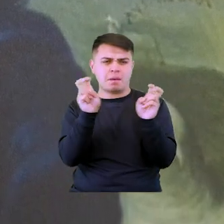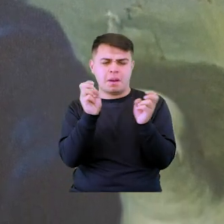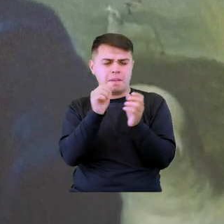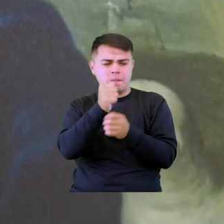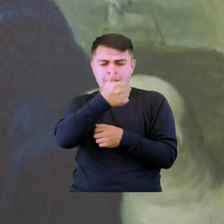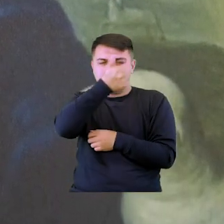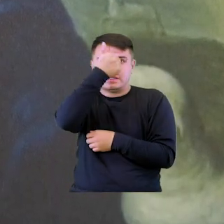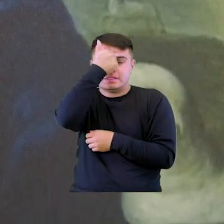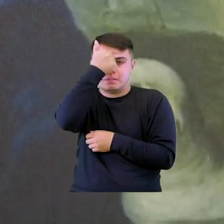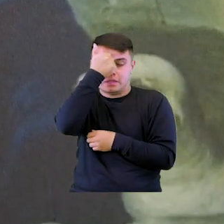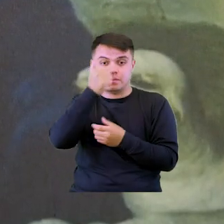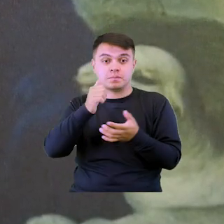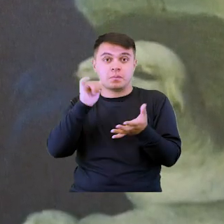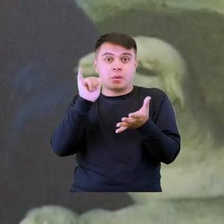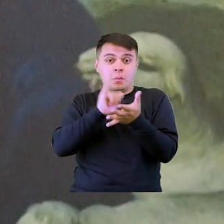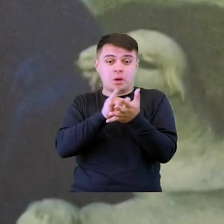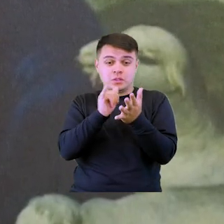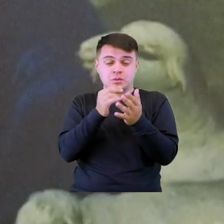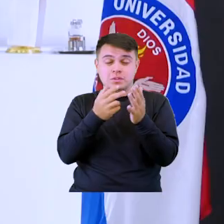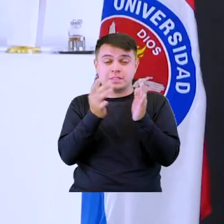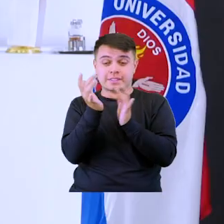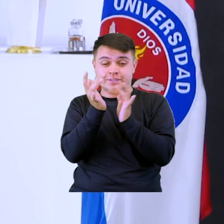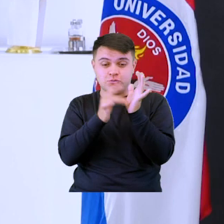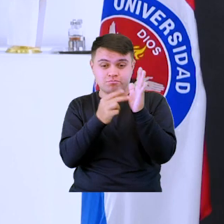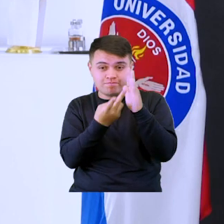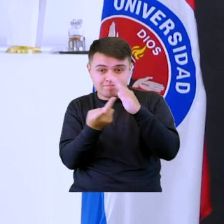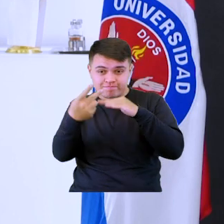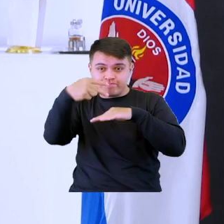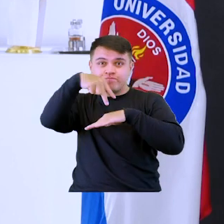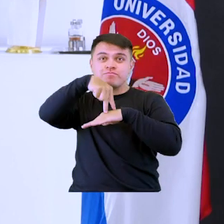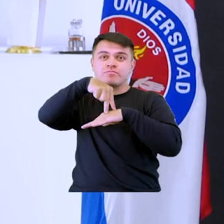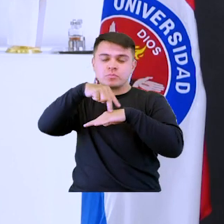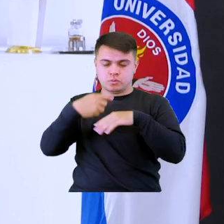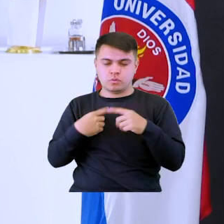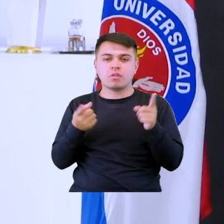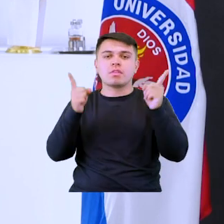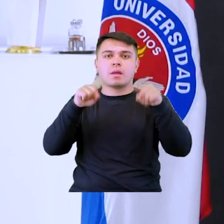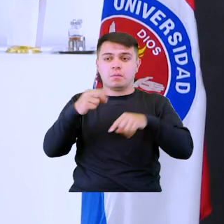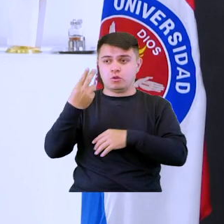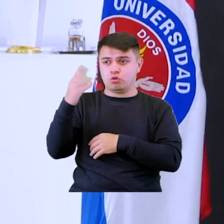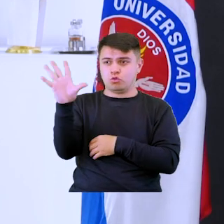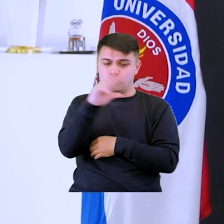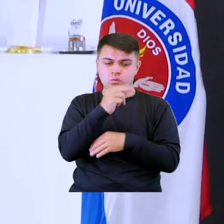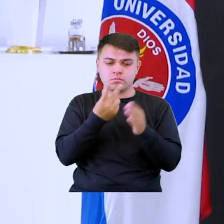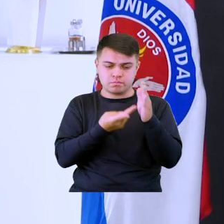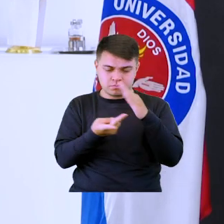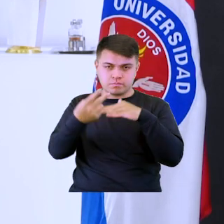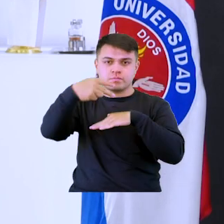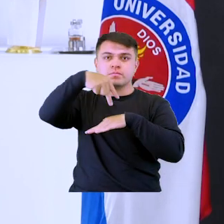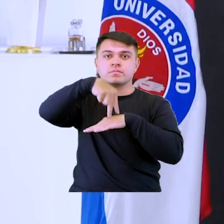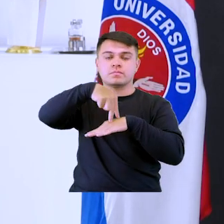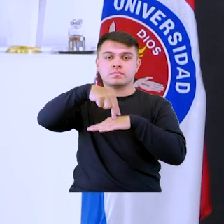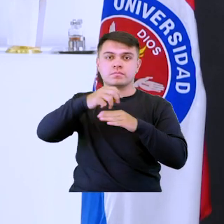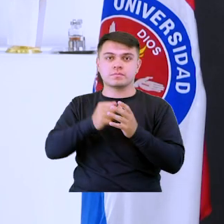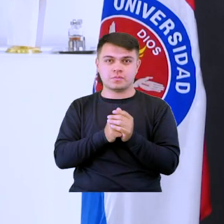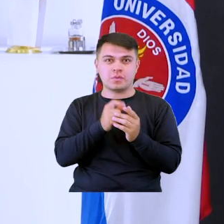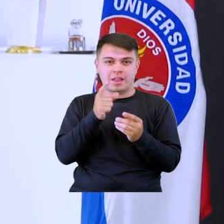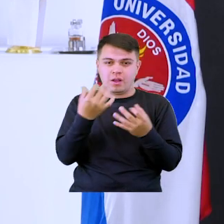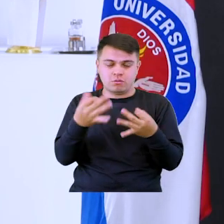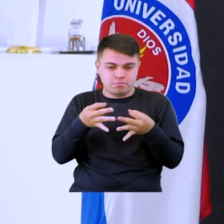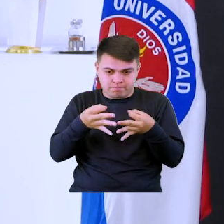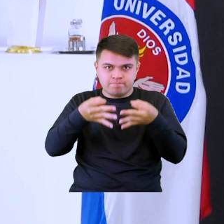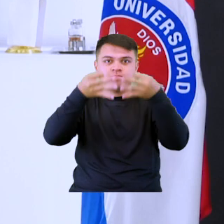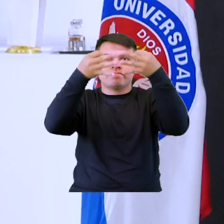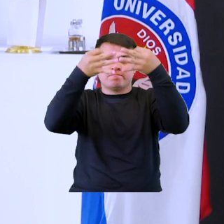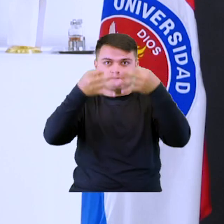central. Y por ende, si Jesús ha resucitado, también resucitaremos nosotros. ¿Ya? Es una afirmación